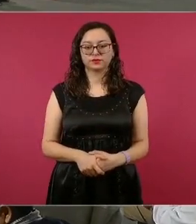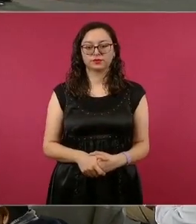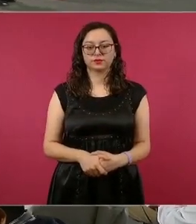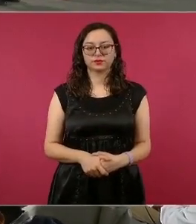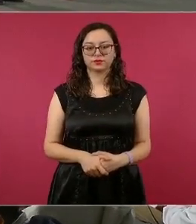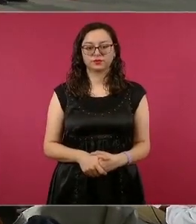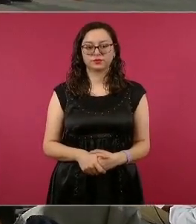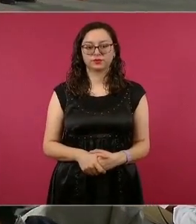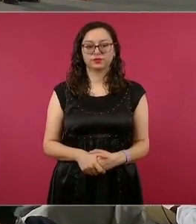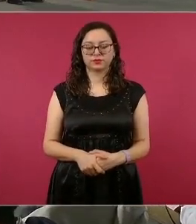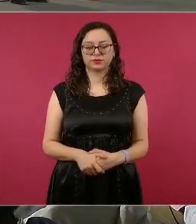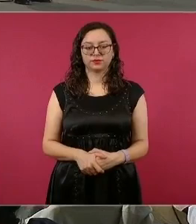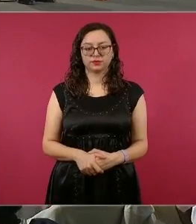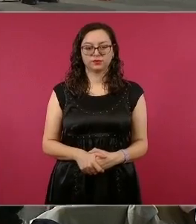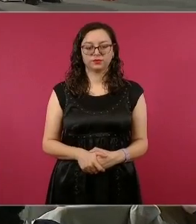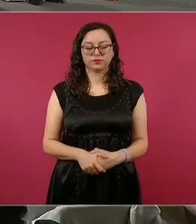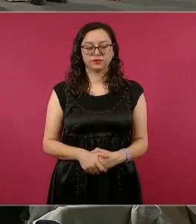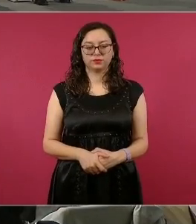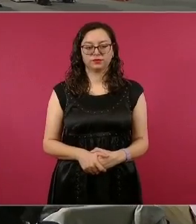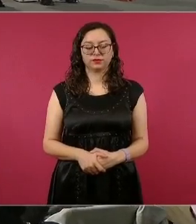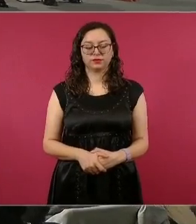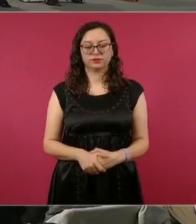Muchas gracias.